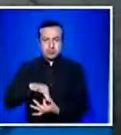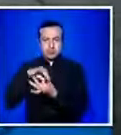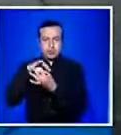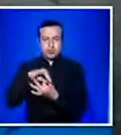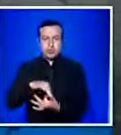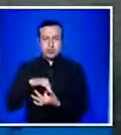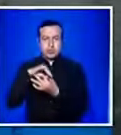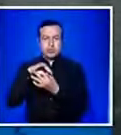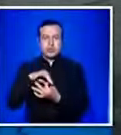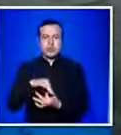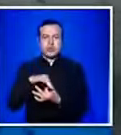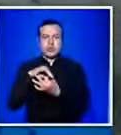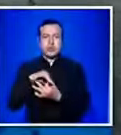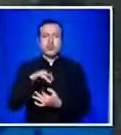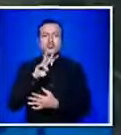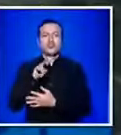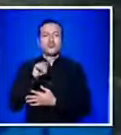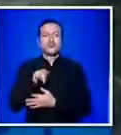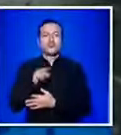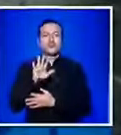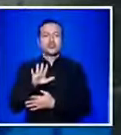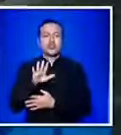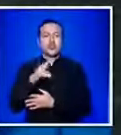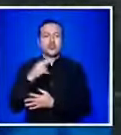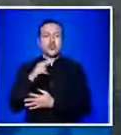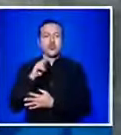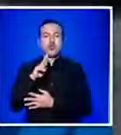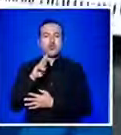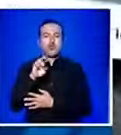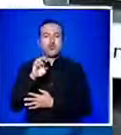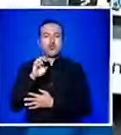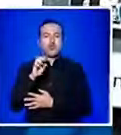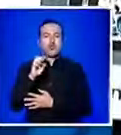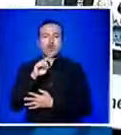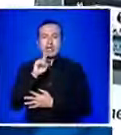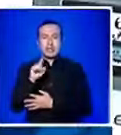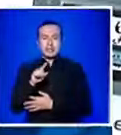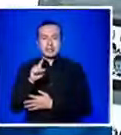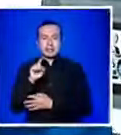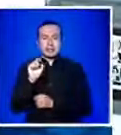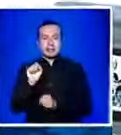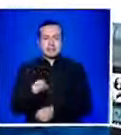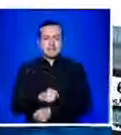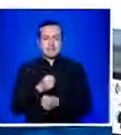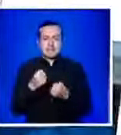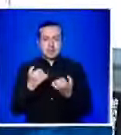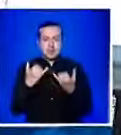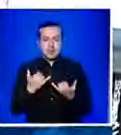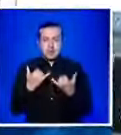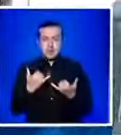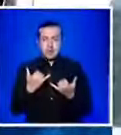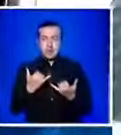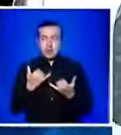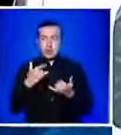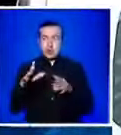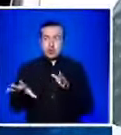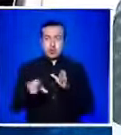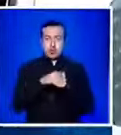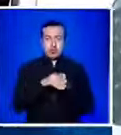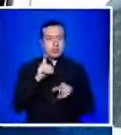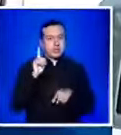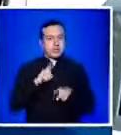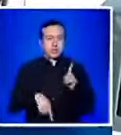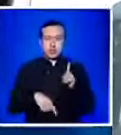a una frecuencia de 2.5 hercios, que la cual es casi imposible en la actualidad ser clonado por